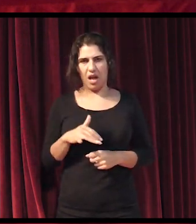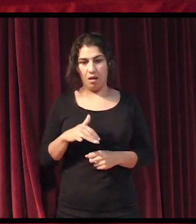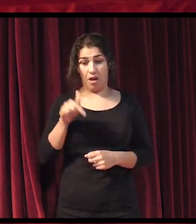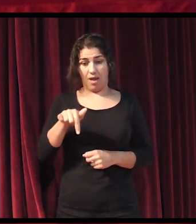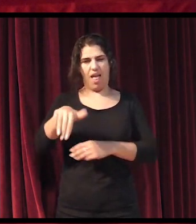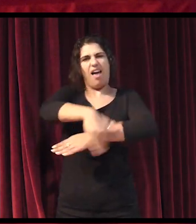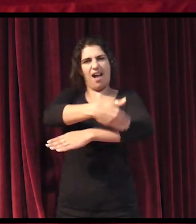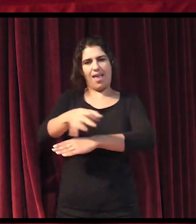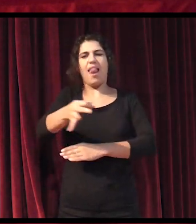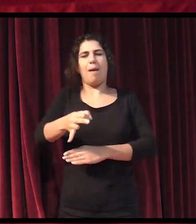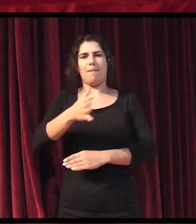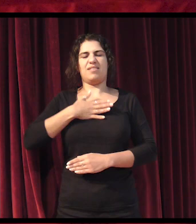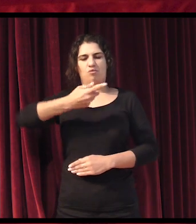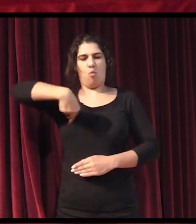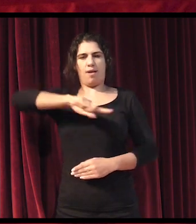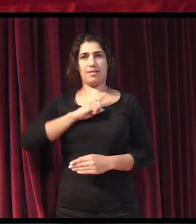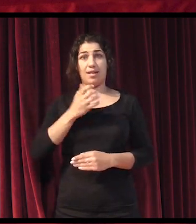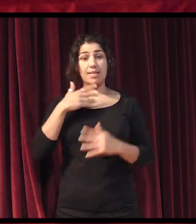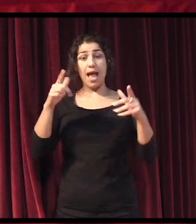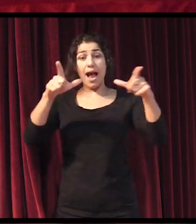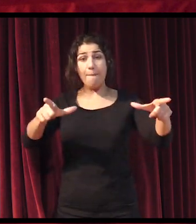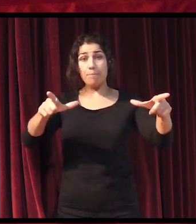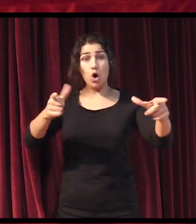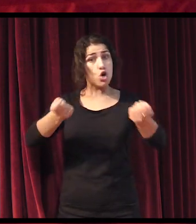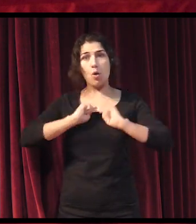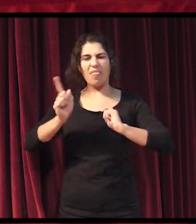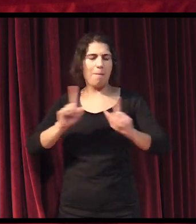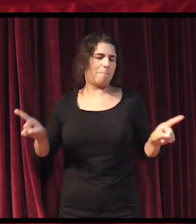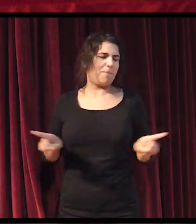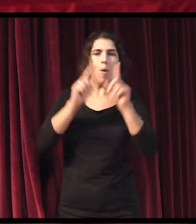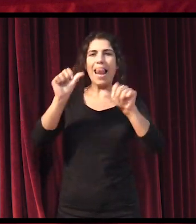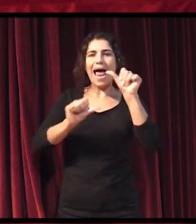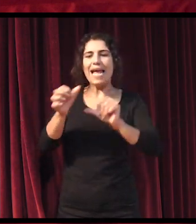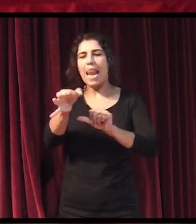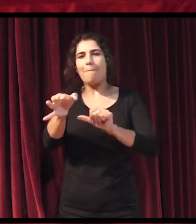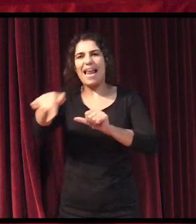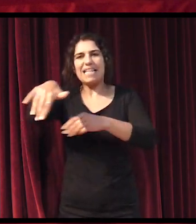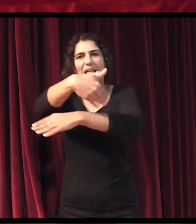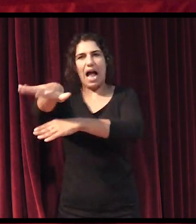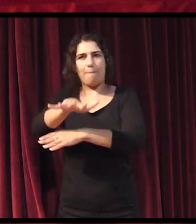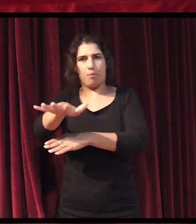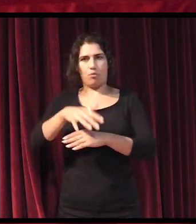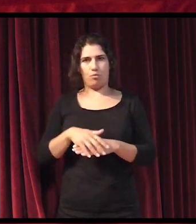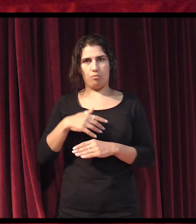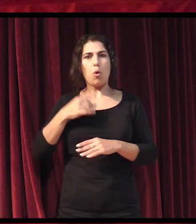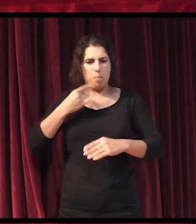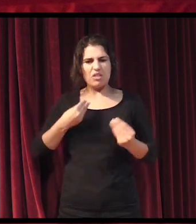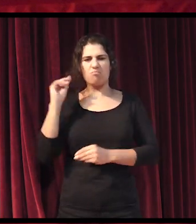son nuestras. Si no nos dejan un campo de fútbol, pues jugaremos una liga en la plaza. Pero creo que eso es